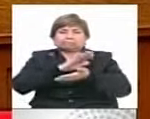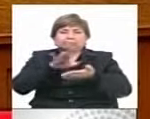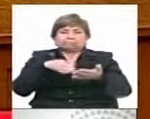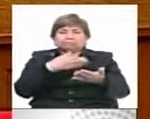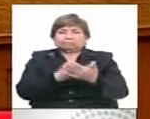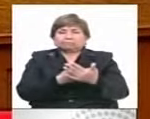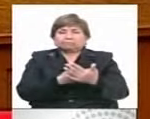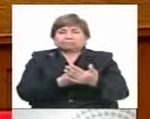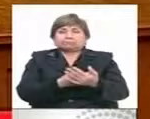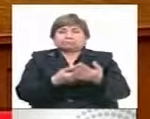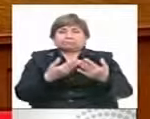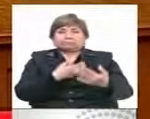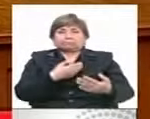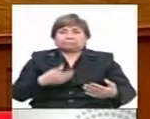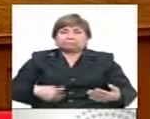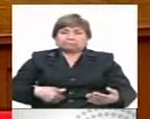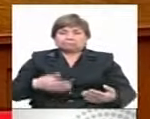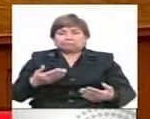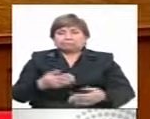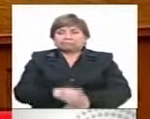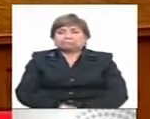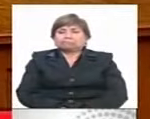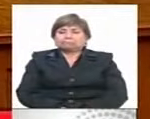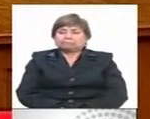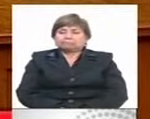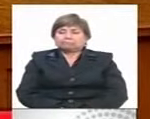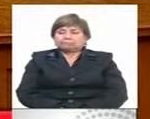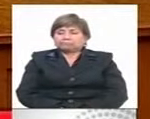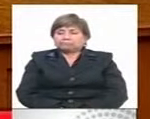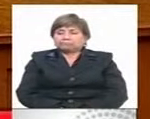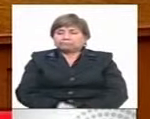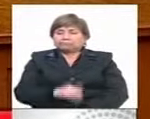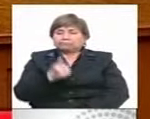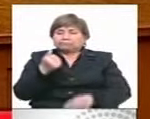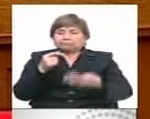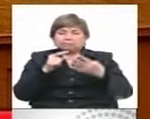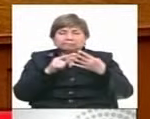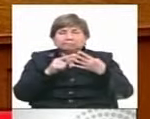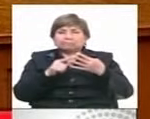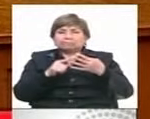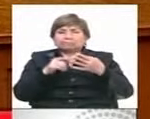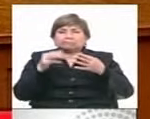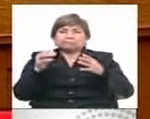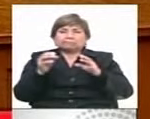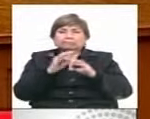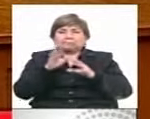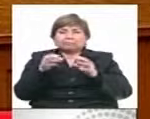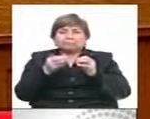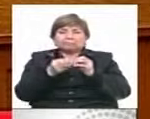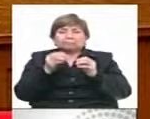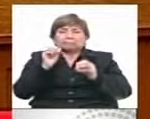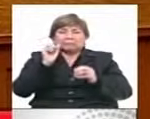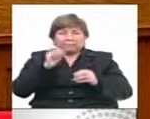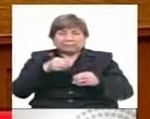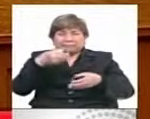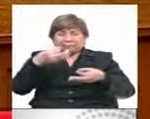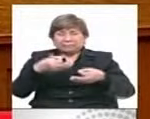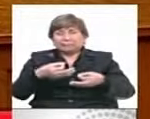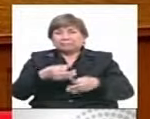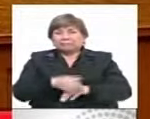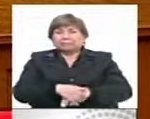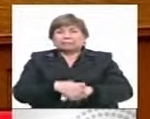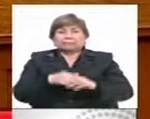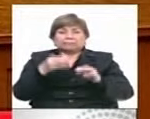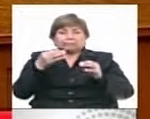las universidades estatales. Otro punto, la virtualidad. Si bien es cierto,